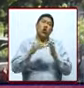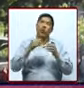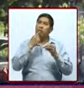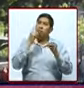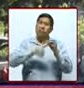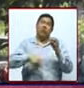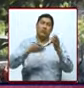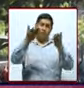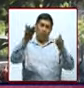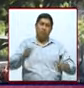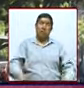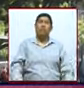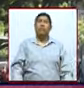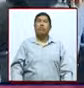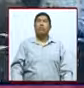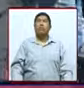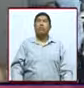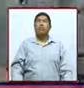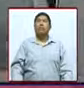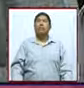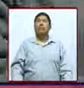plaza.